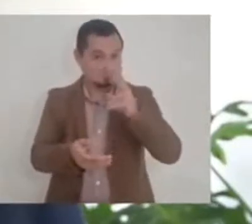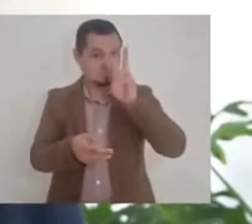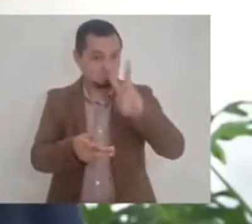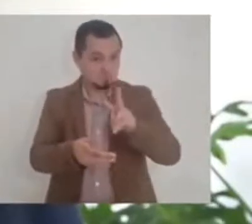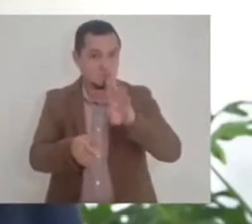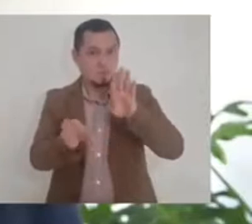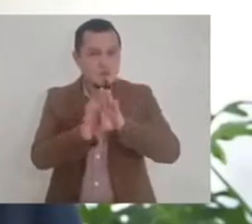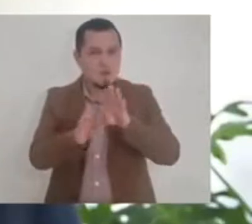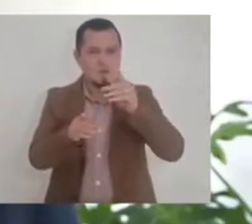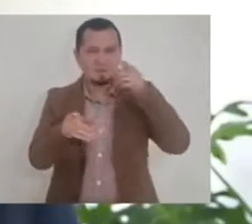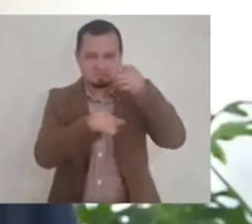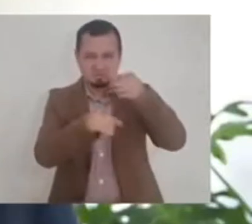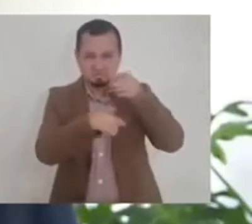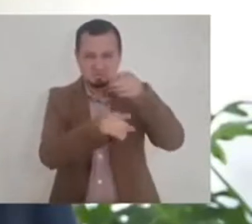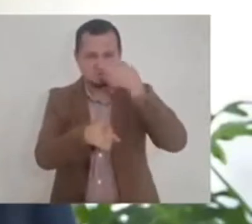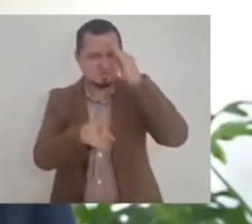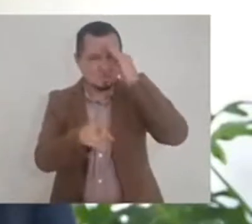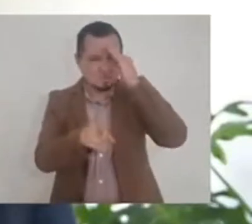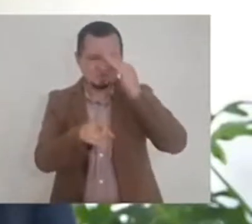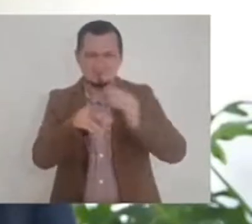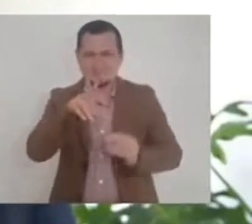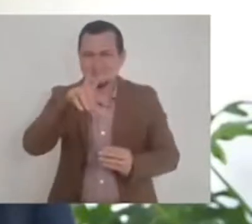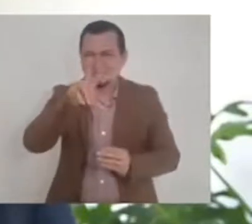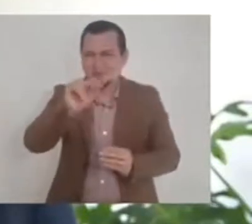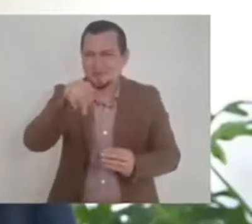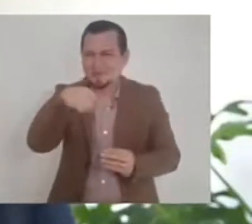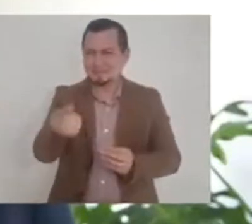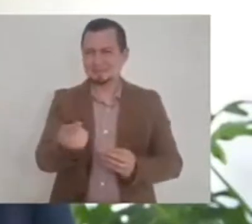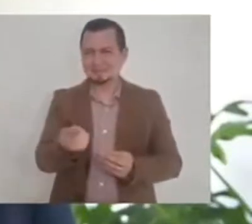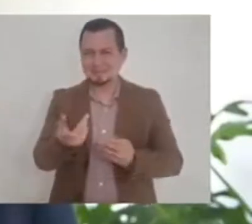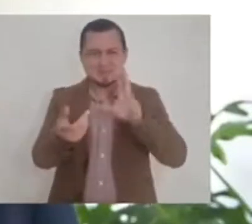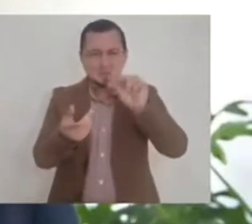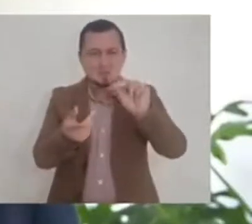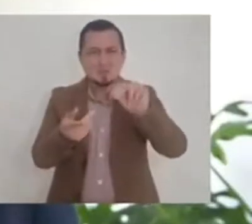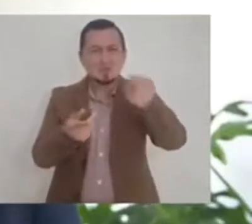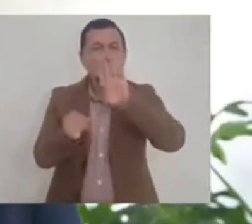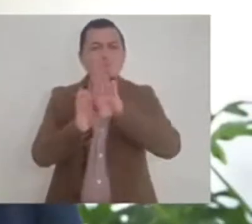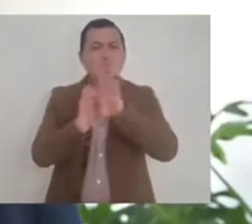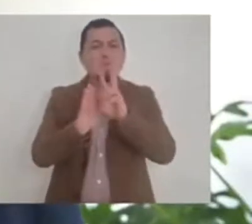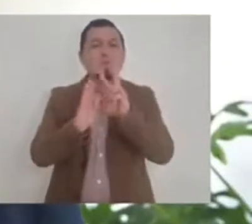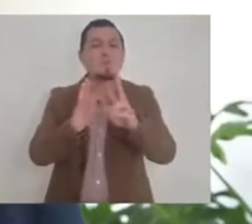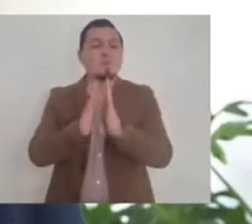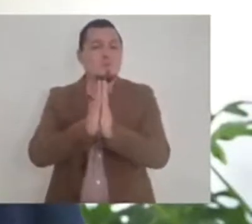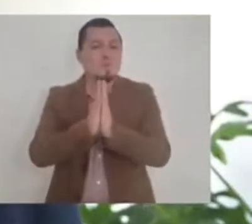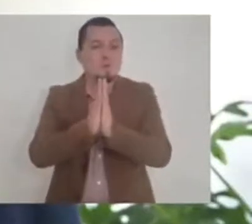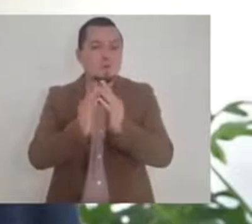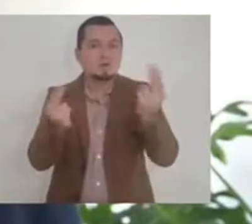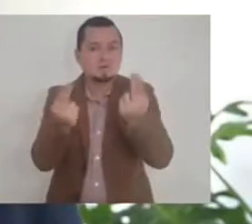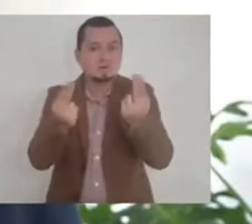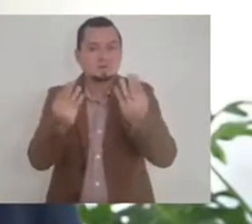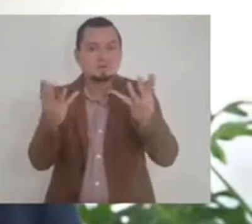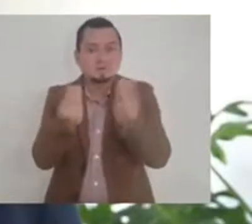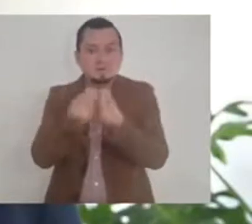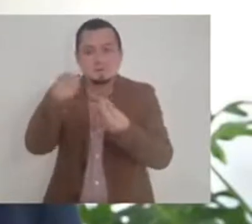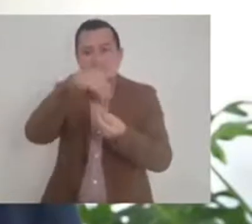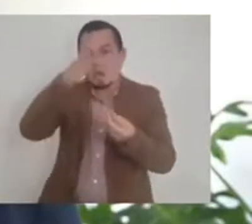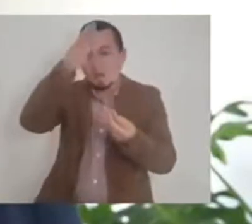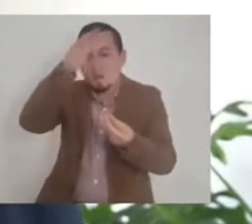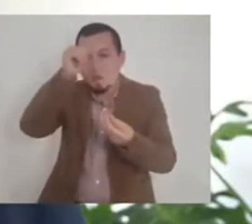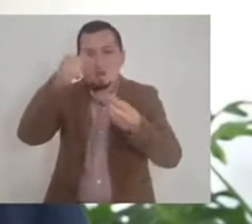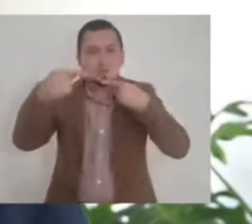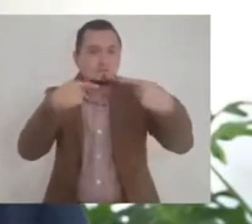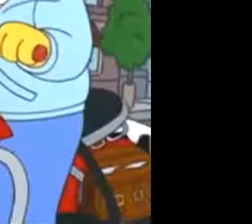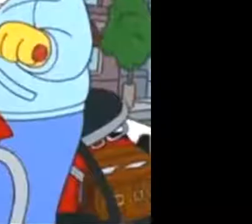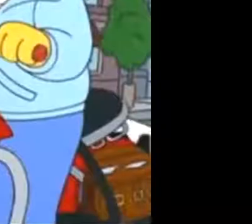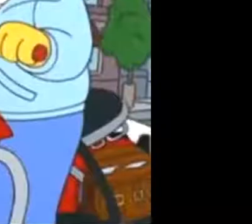es. Nosotros hemos demostrado que sabemos tomar decisiones, por difíciles que éstas sean, para cuidar a los jaliscienses, y así lo seguiremos